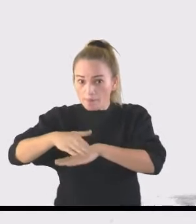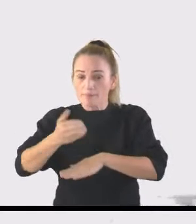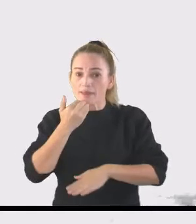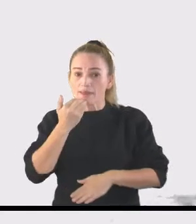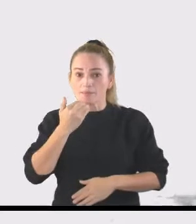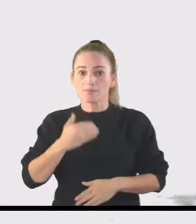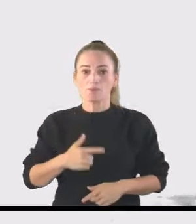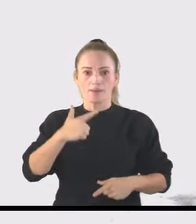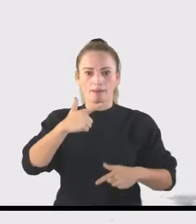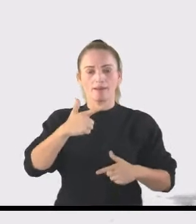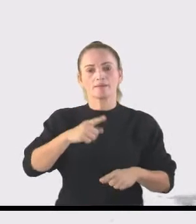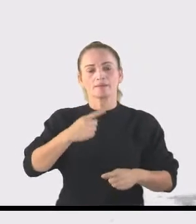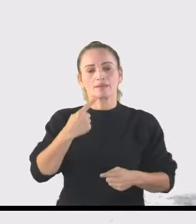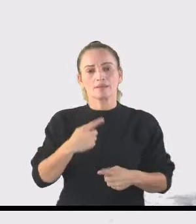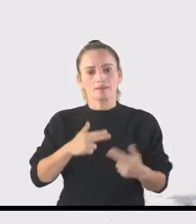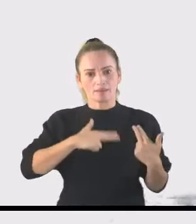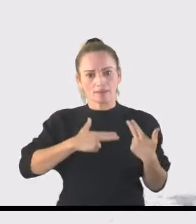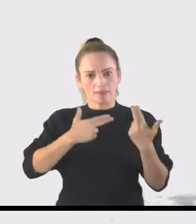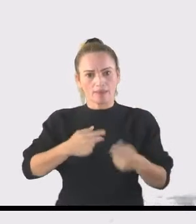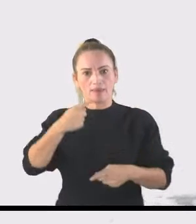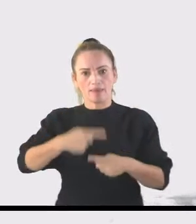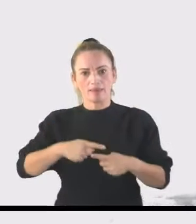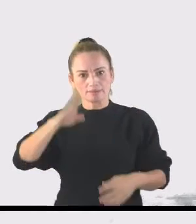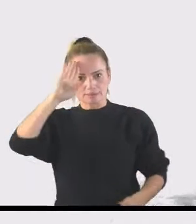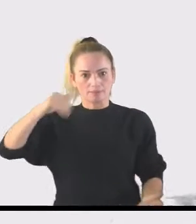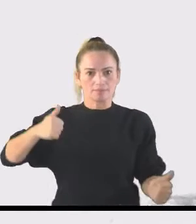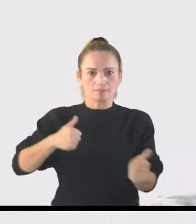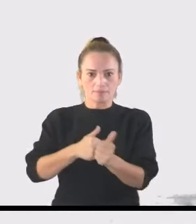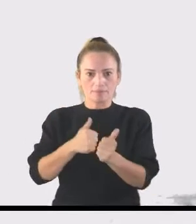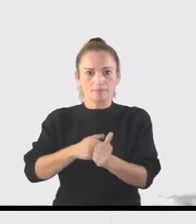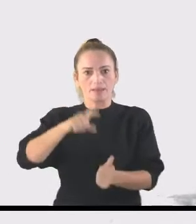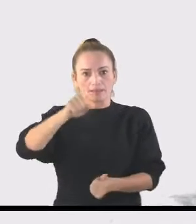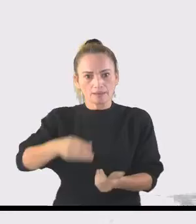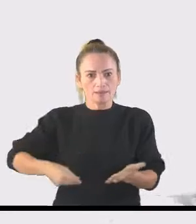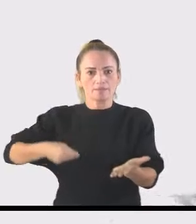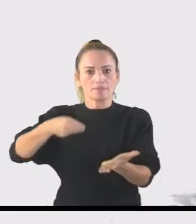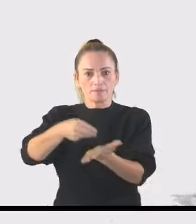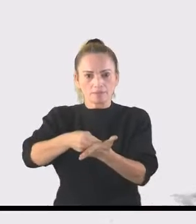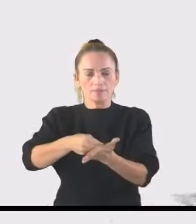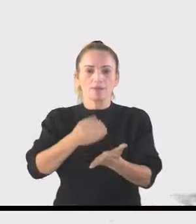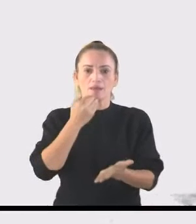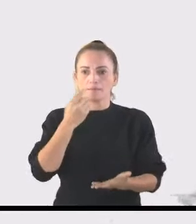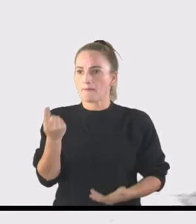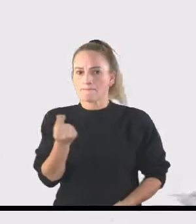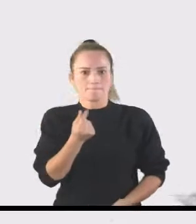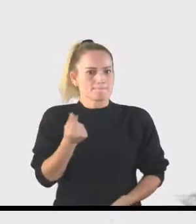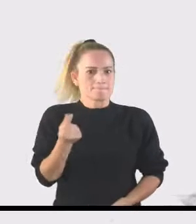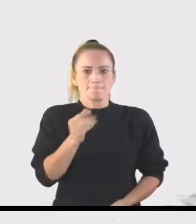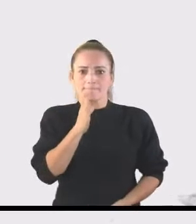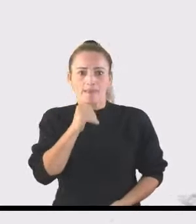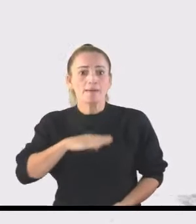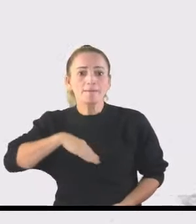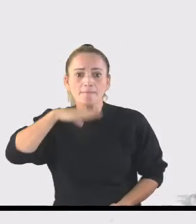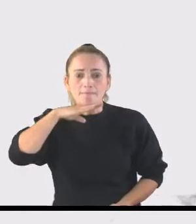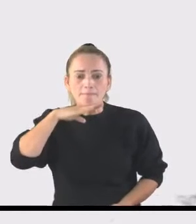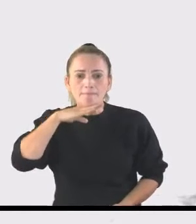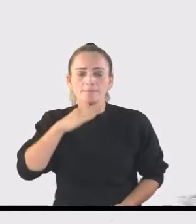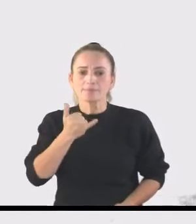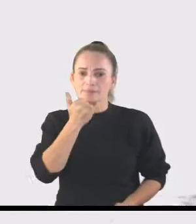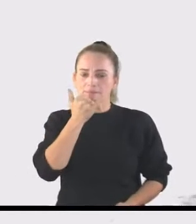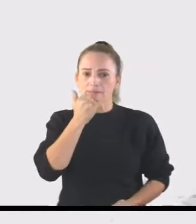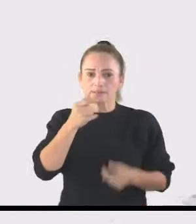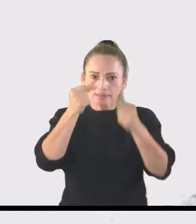ex paramilitar, debe entregarle a la víctima. Sin embargo, cuando los recursos no son suficientes, el